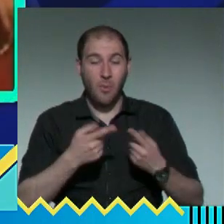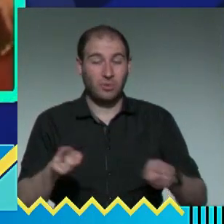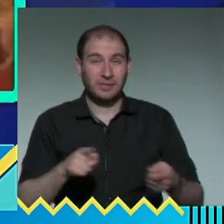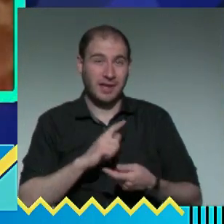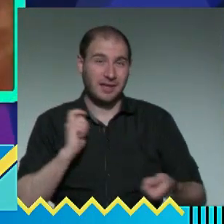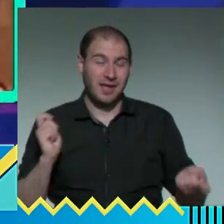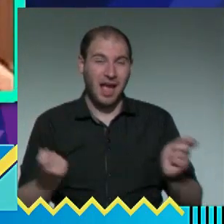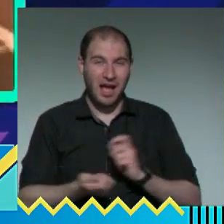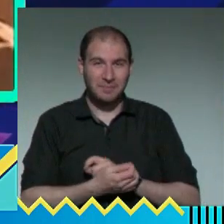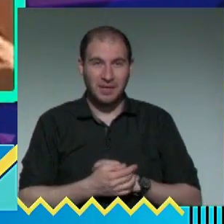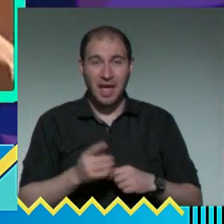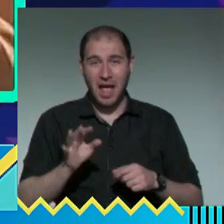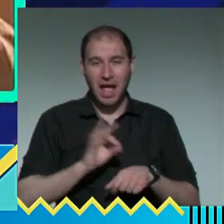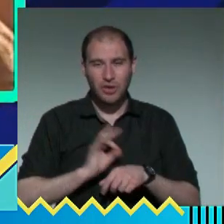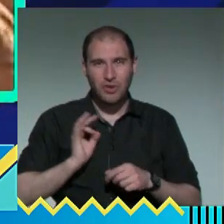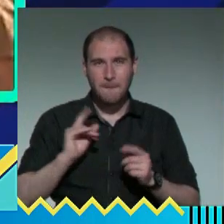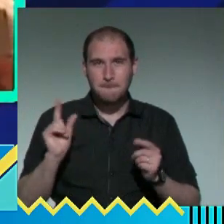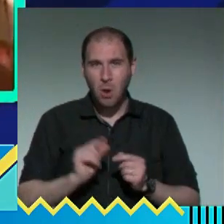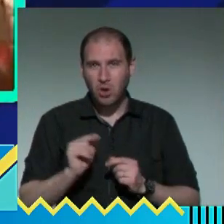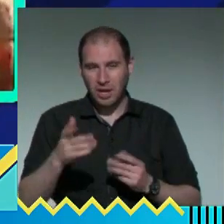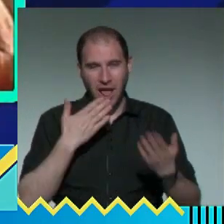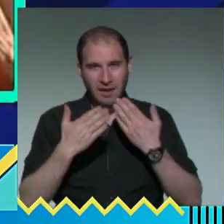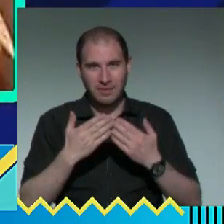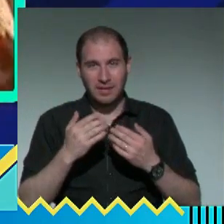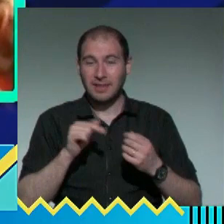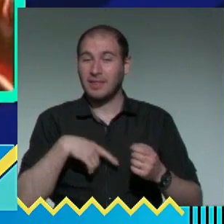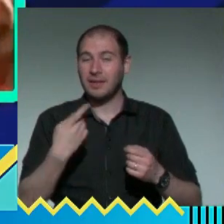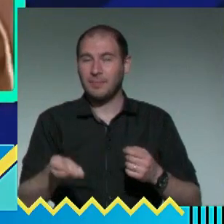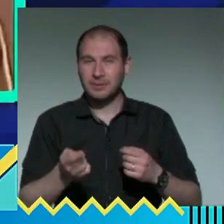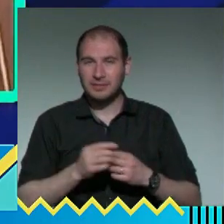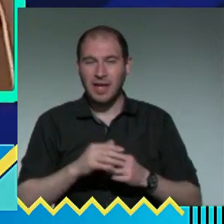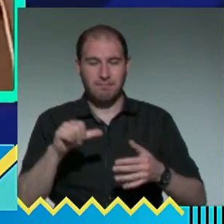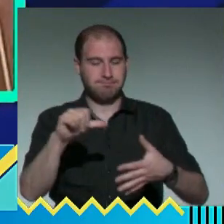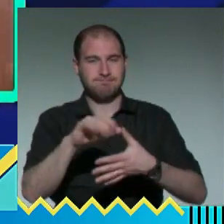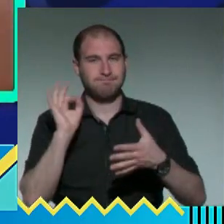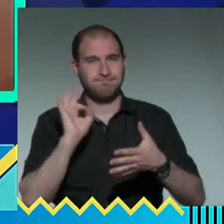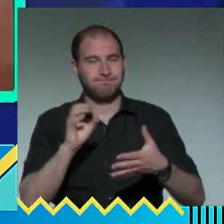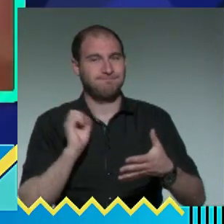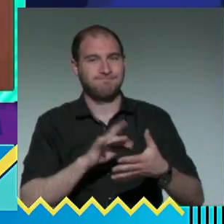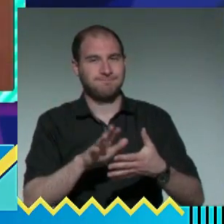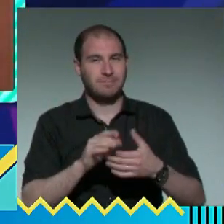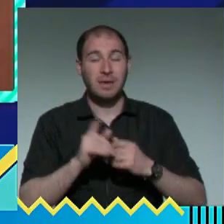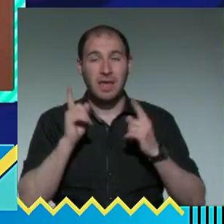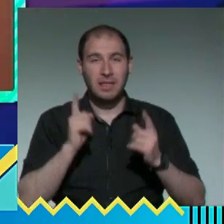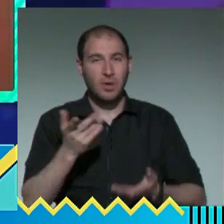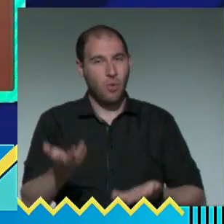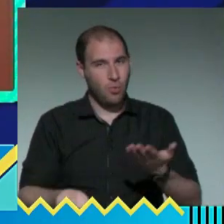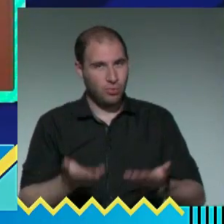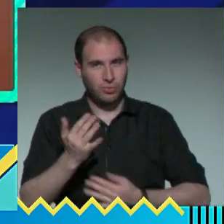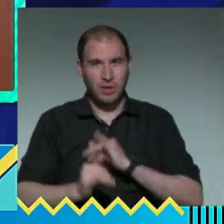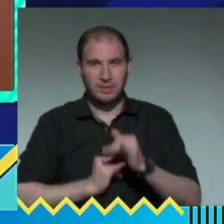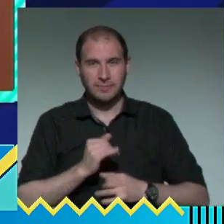musical en pocos años, como bien decía Pau, se trasladó a toda Latinoamérica. Lo mismo hay que ser justo y decir